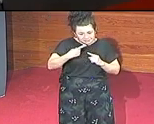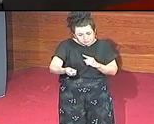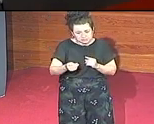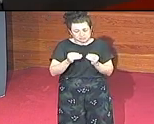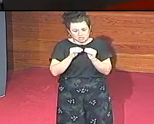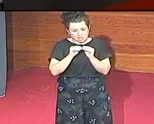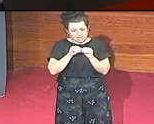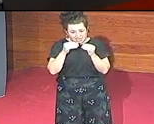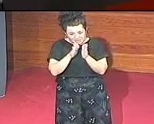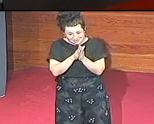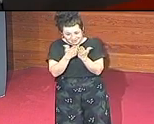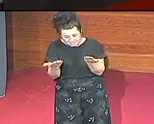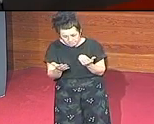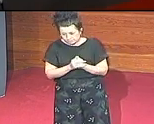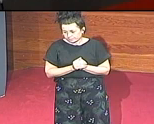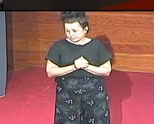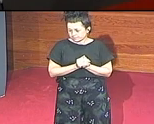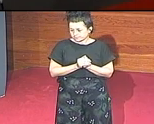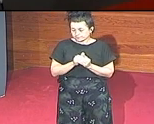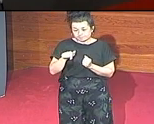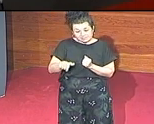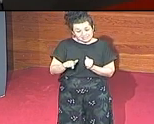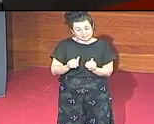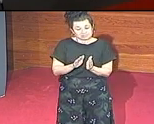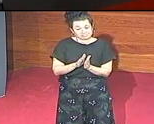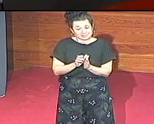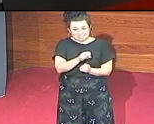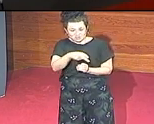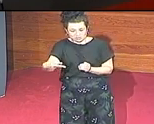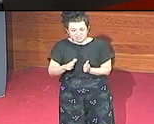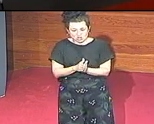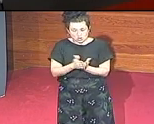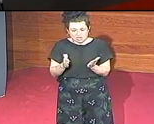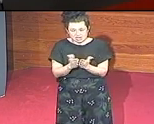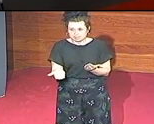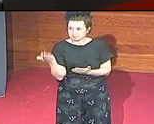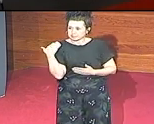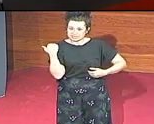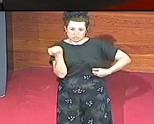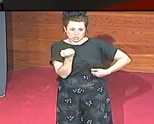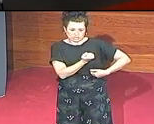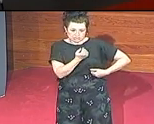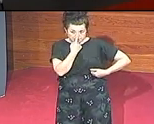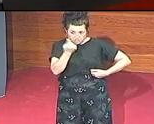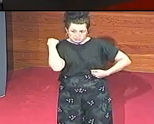internet y este es el libro que ha salido salió en diciembre del año pasado y